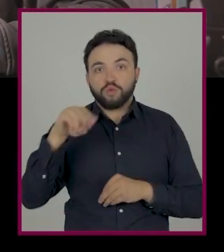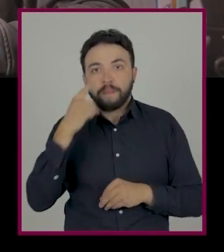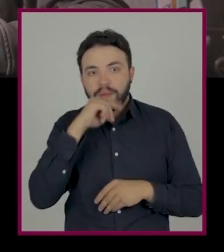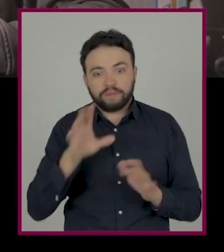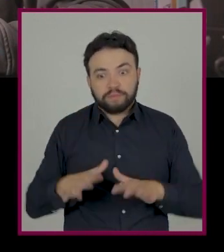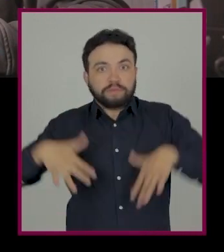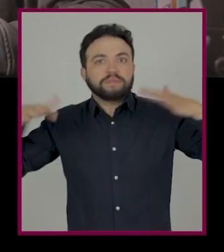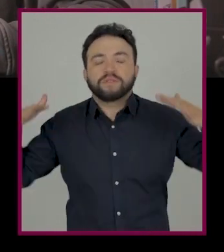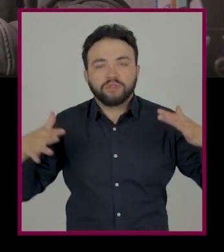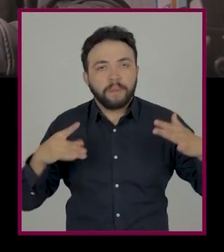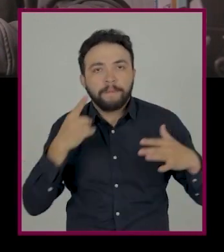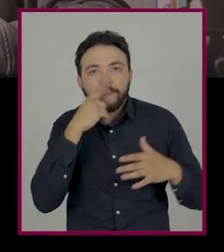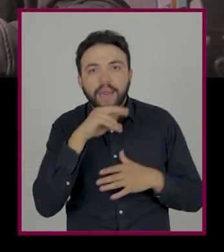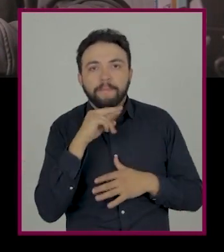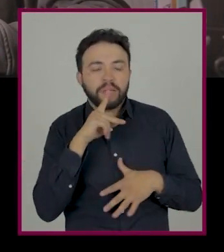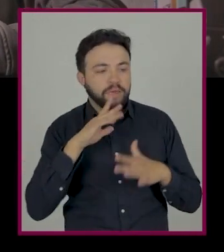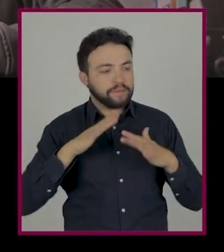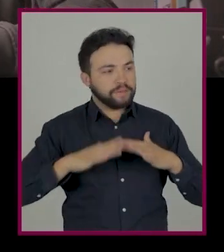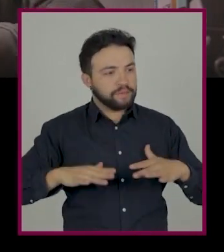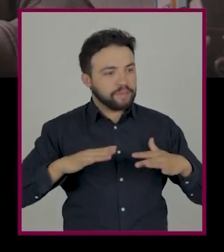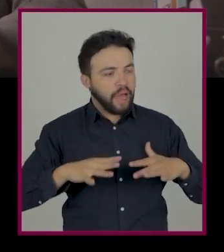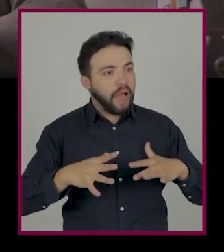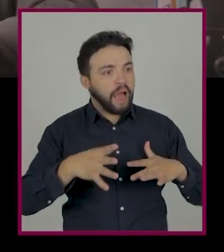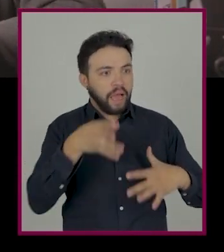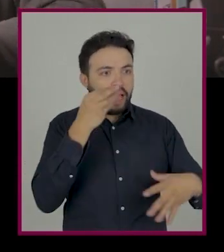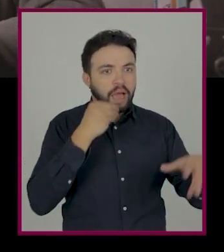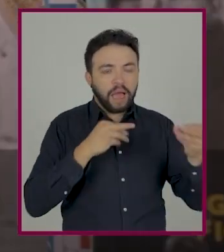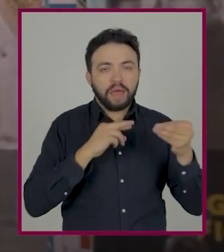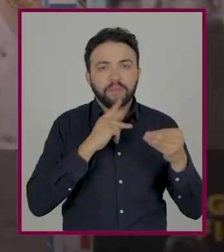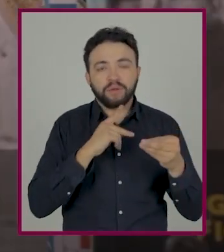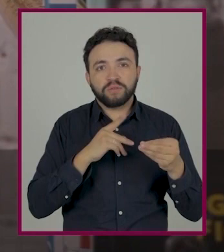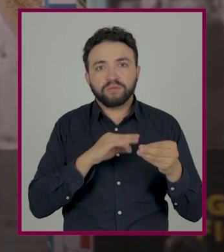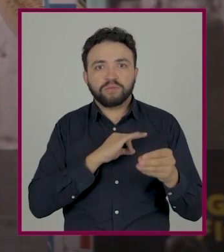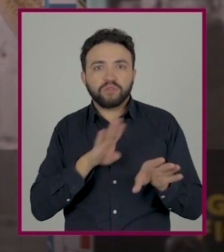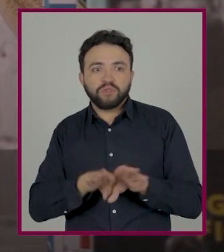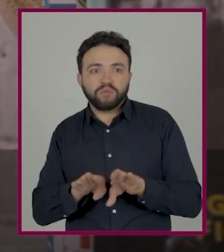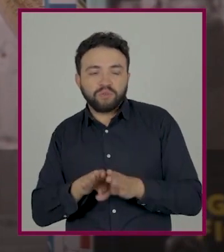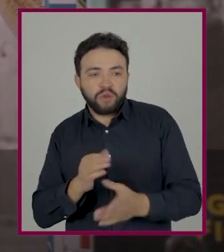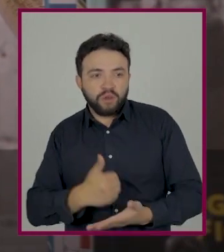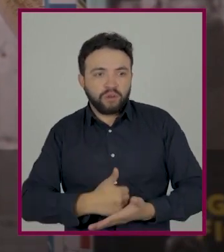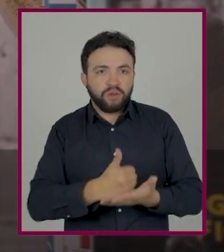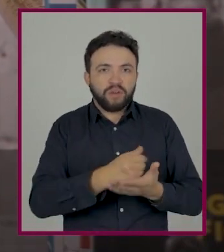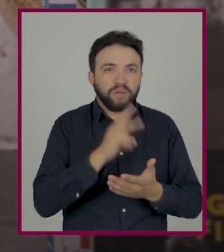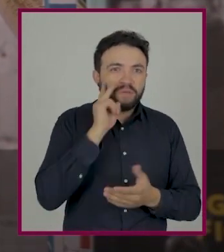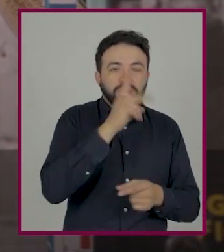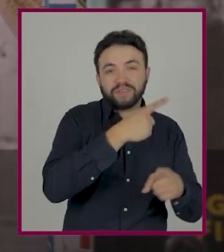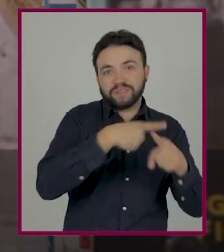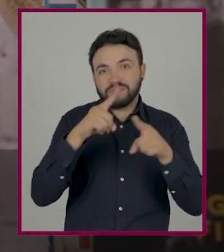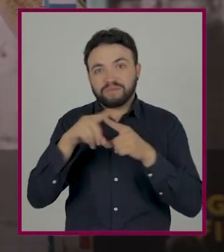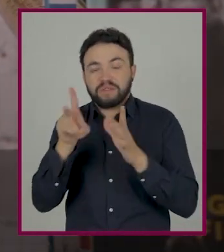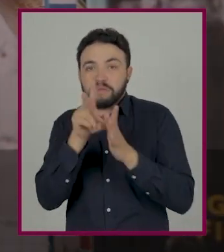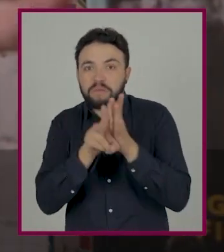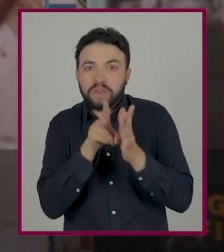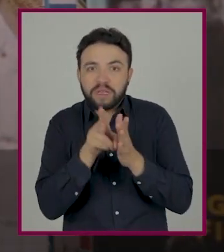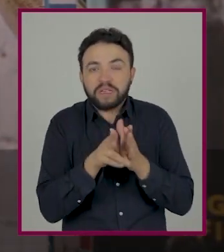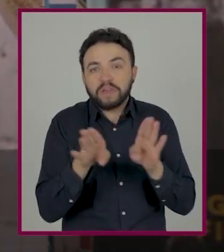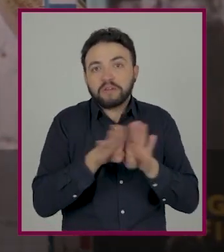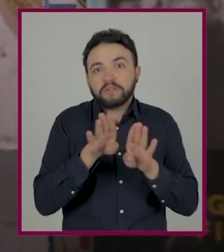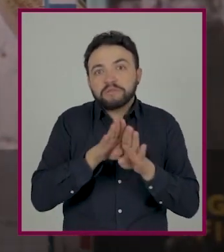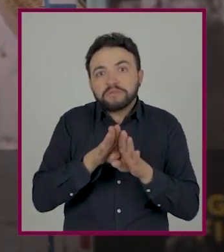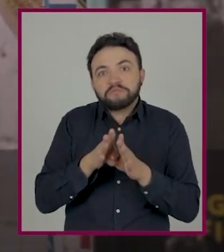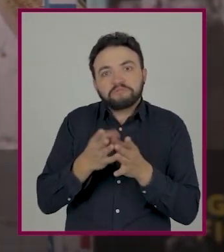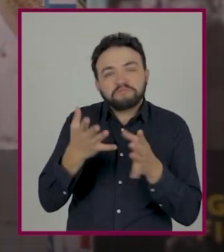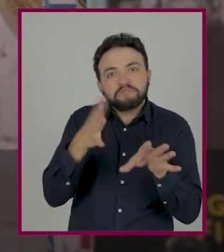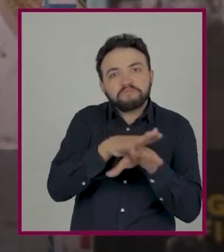a mejorar tu aprendizaje, nunca a estresarte. Gracias, Itla. Pienso que quizá podrían ayudarme a ver diferentes películas